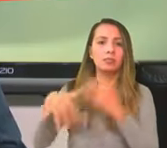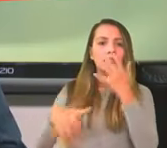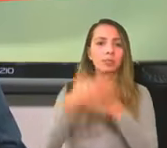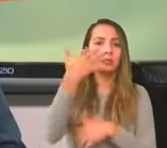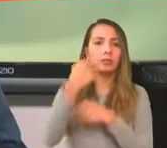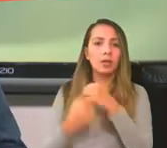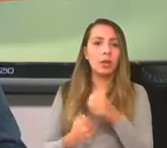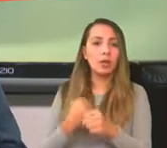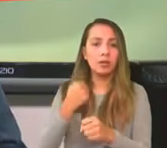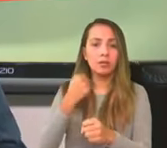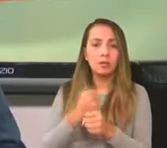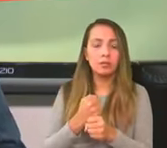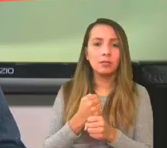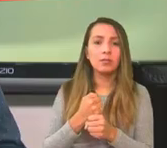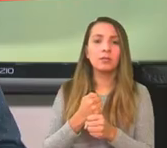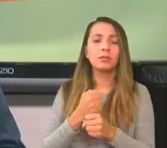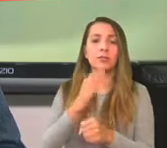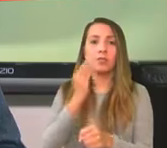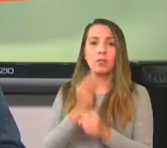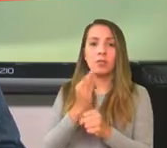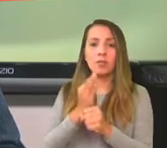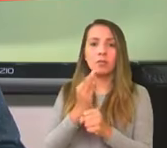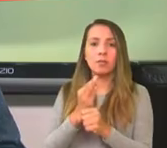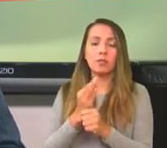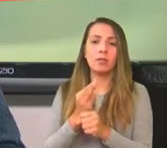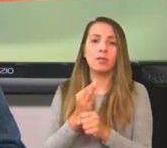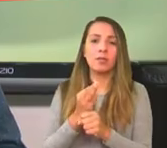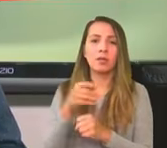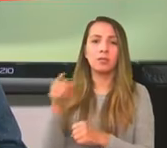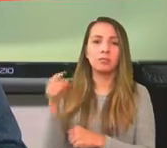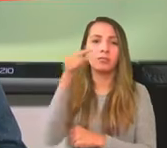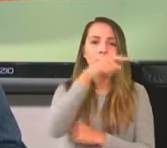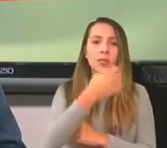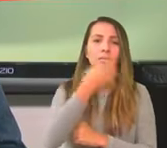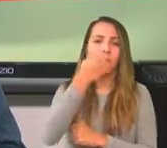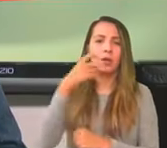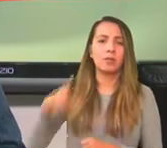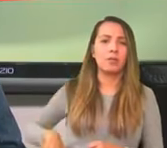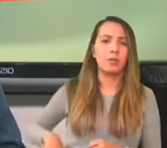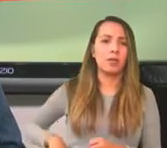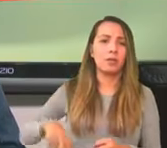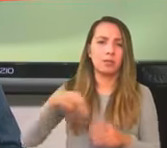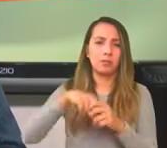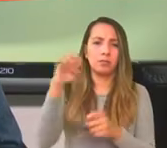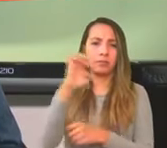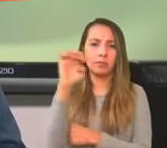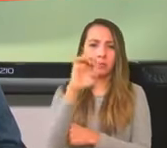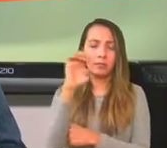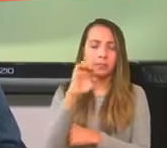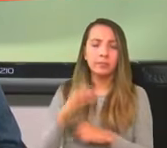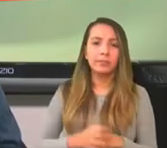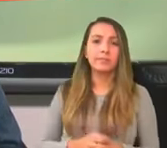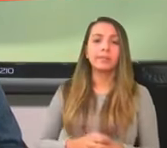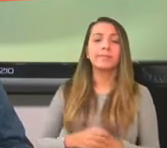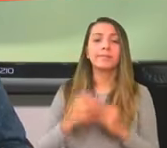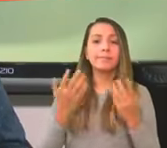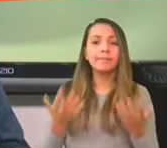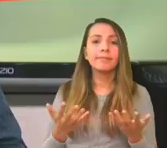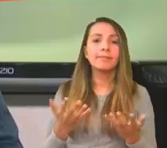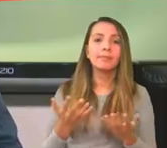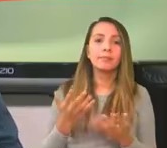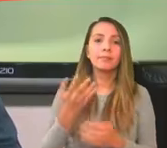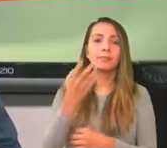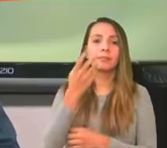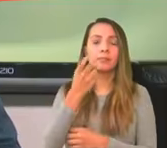años, que es actualmente alumna de una escuela federal acá en Ensenada. Y bueno, y también